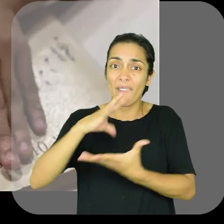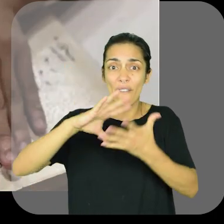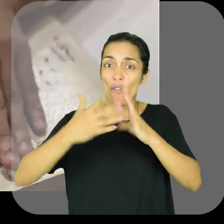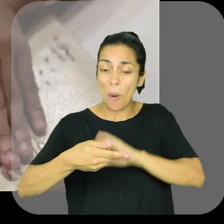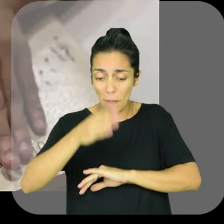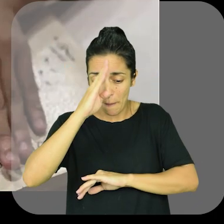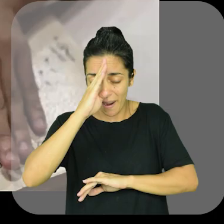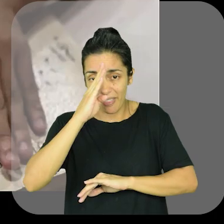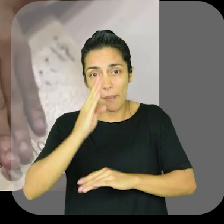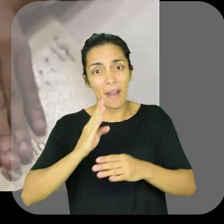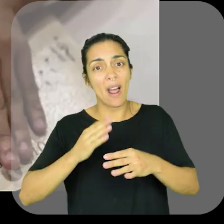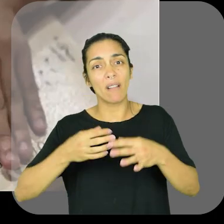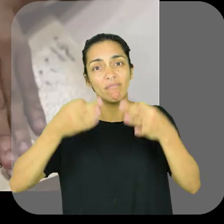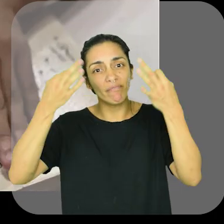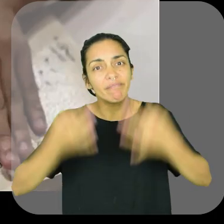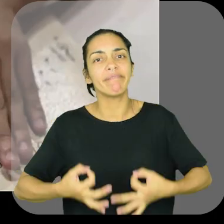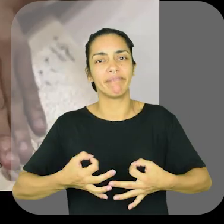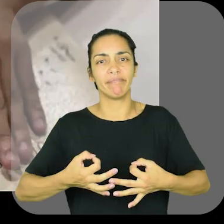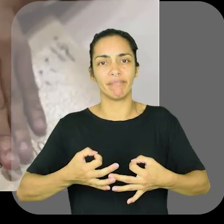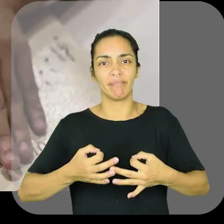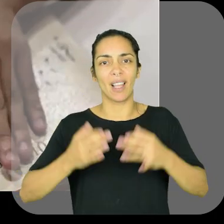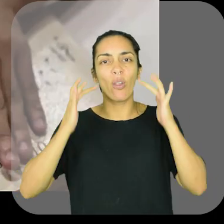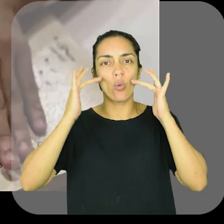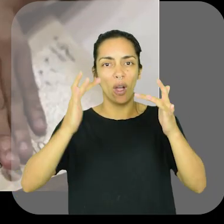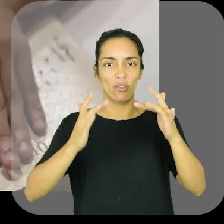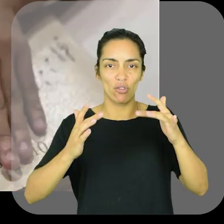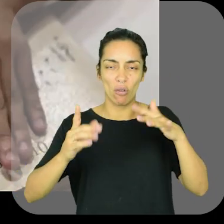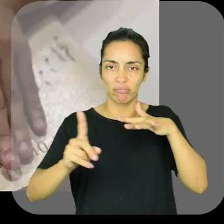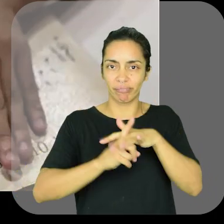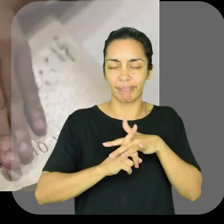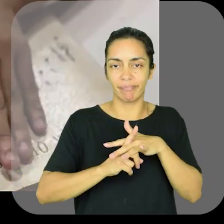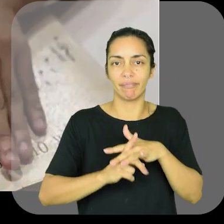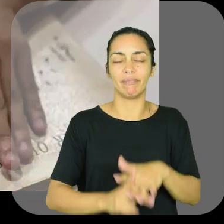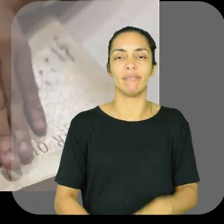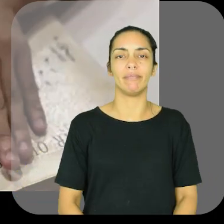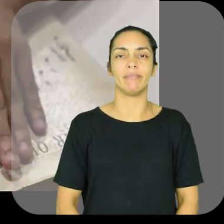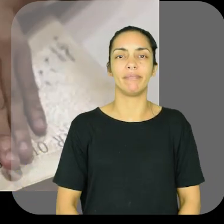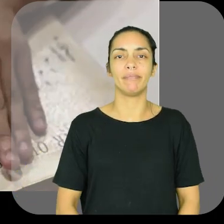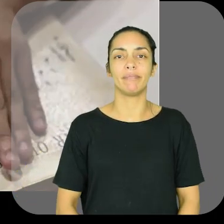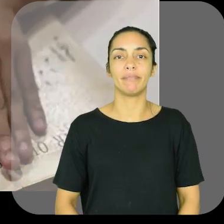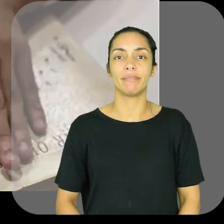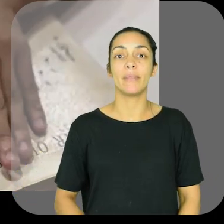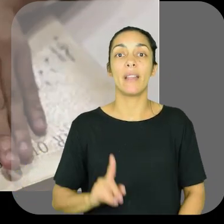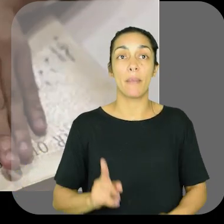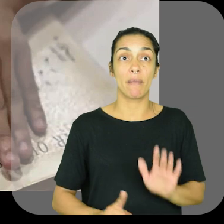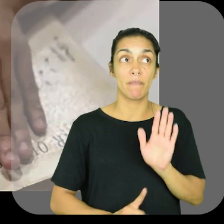educación superior inclusiva. Bueno, que por acá en la parte